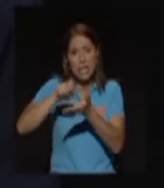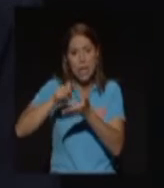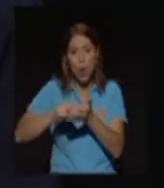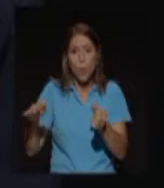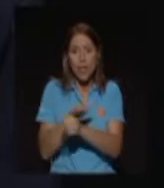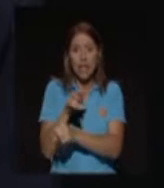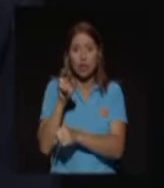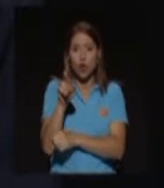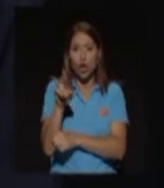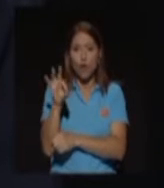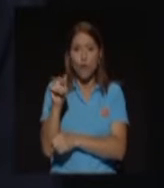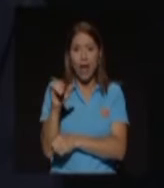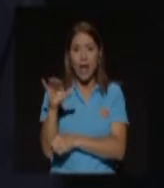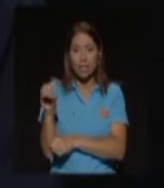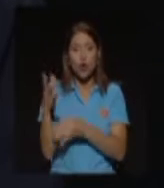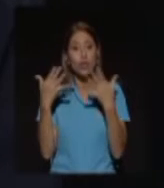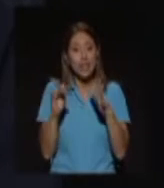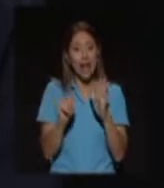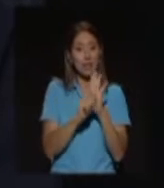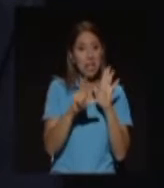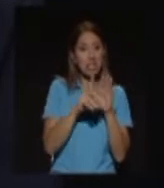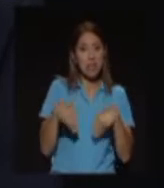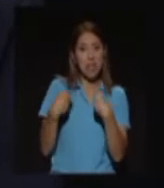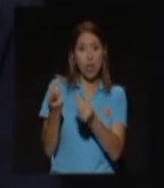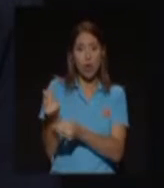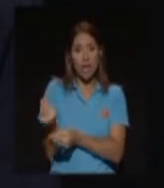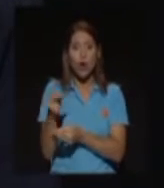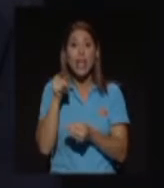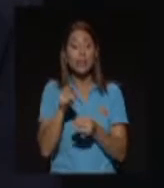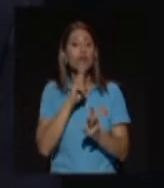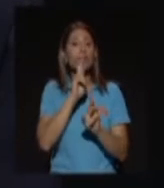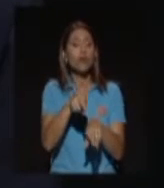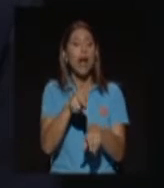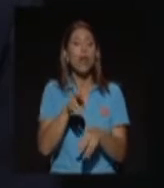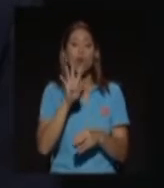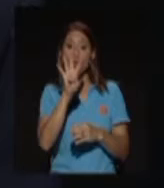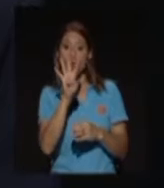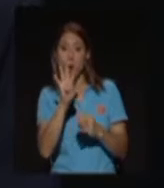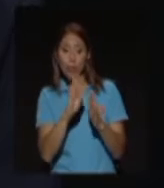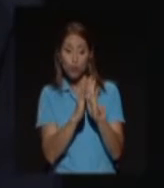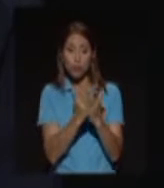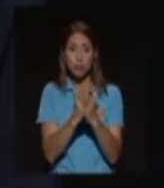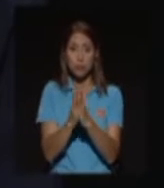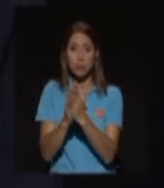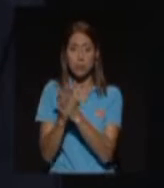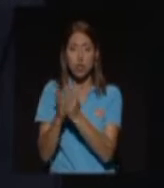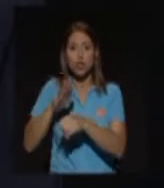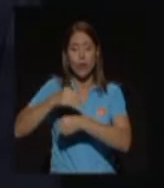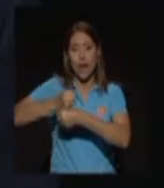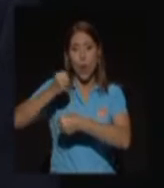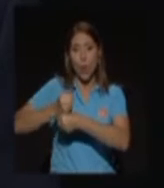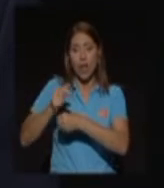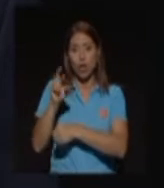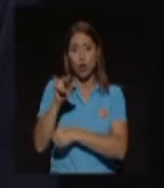había destinado una suma de dinero. Eso dio como resultado la publicación de 4 primeros volúmenes sobre la obra de don Rodrigo. El dinero,